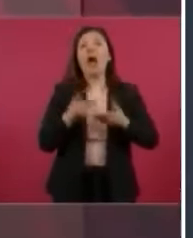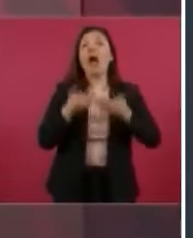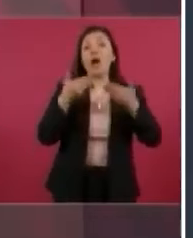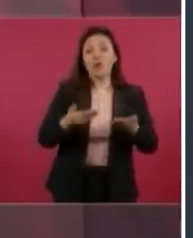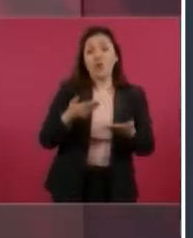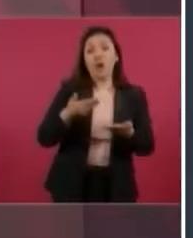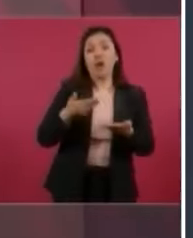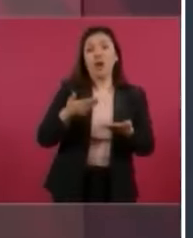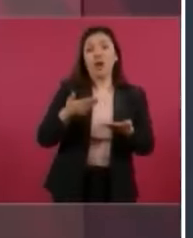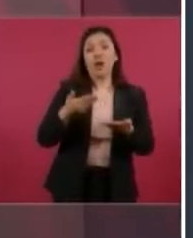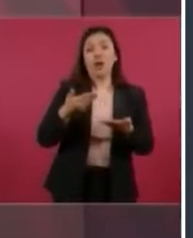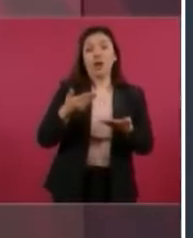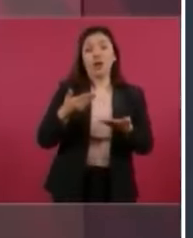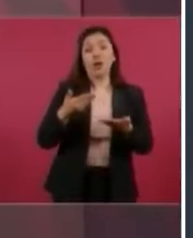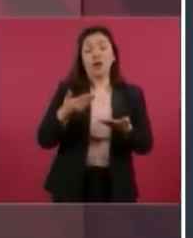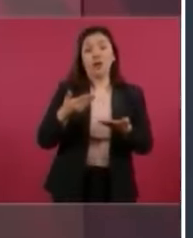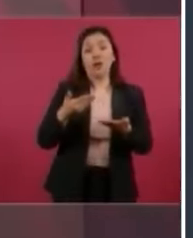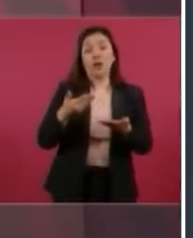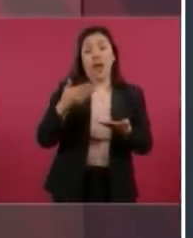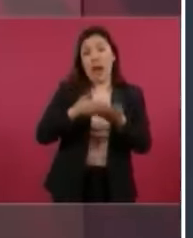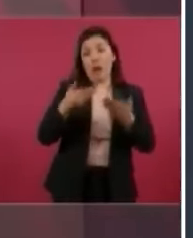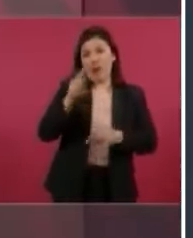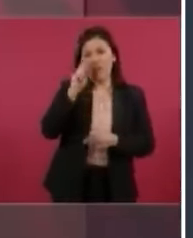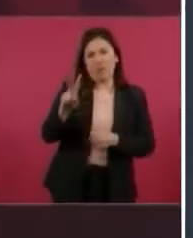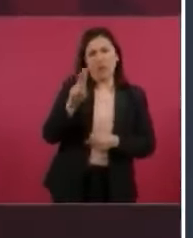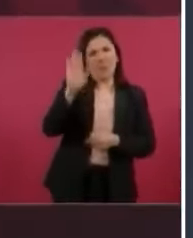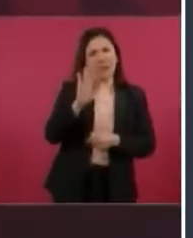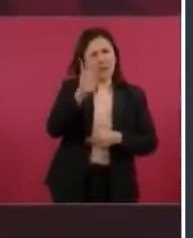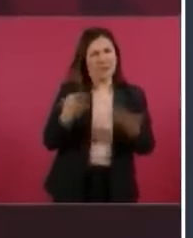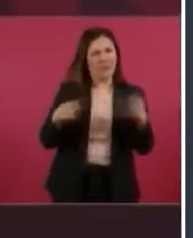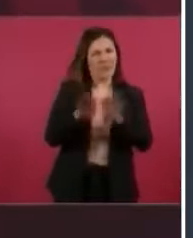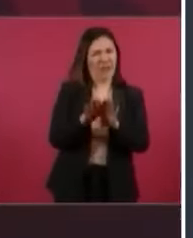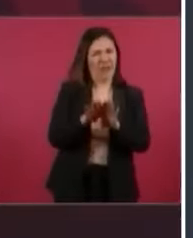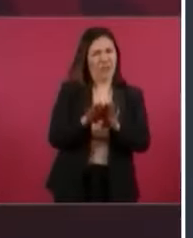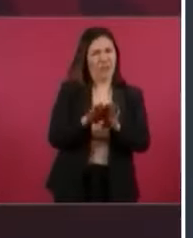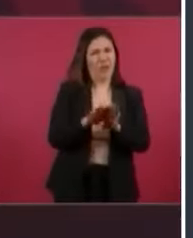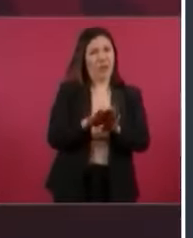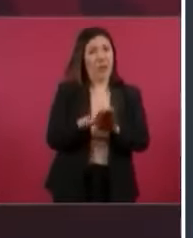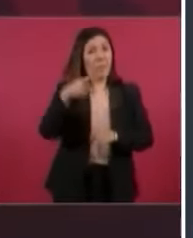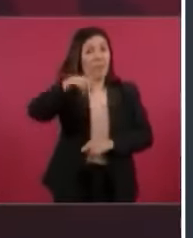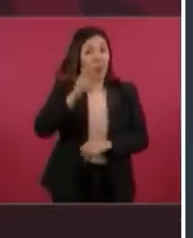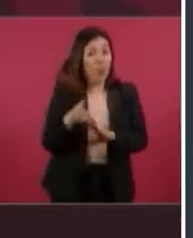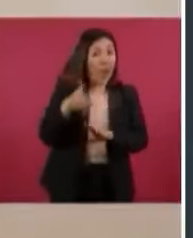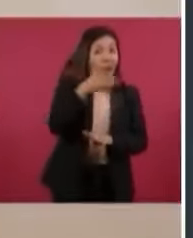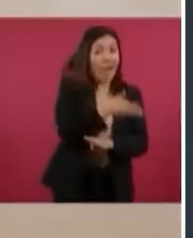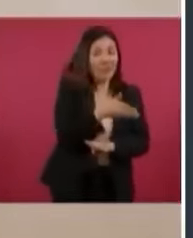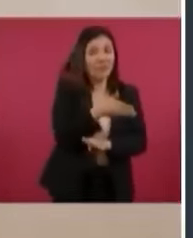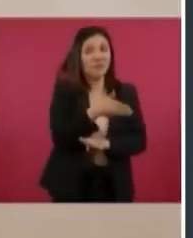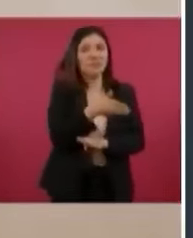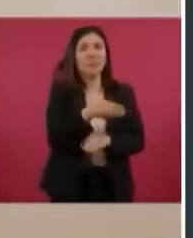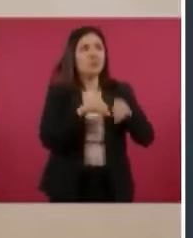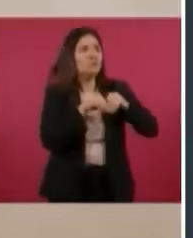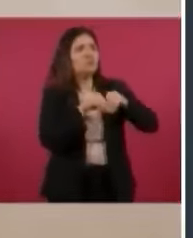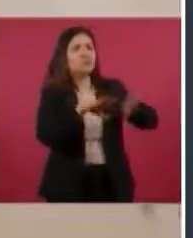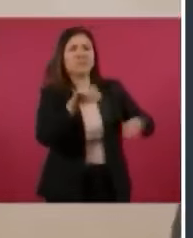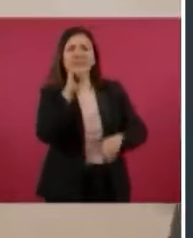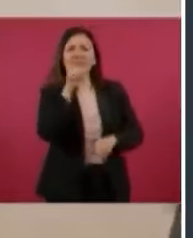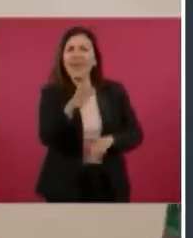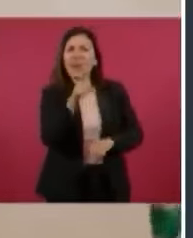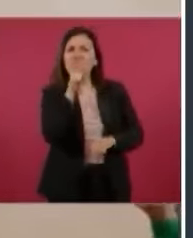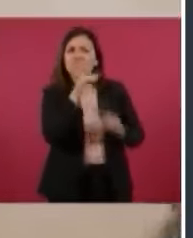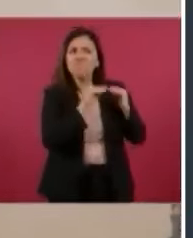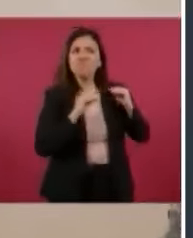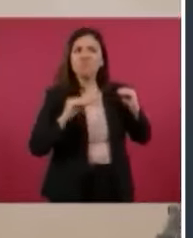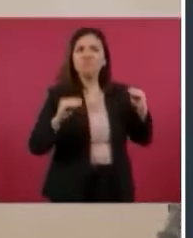cambiado mucho cambió el estilo Pero sig sigue siendo lo mismo bien entonces eh hoy prop pública le